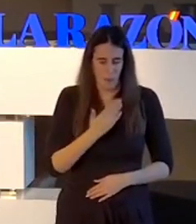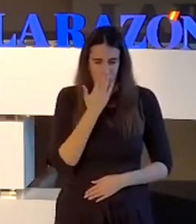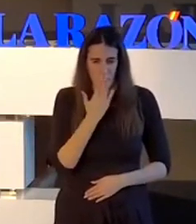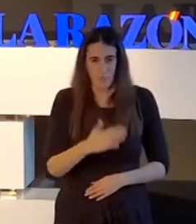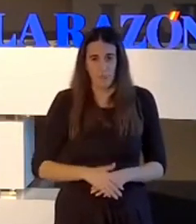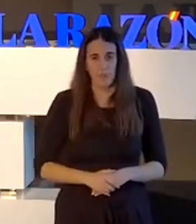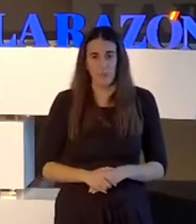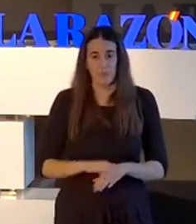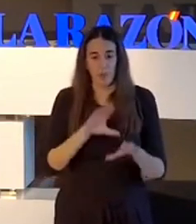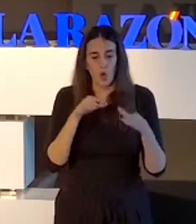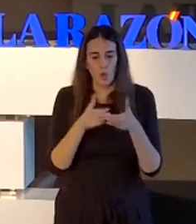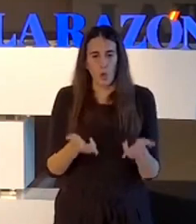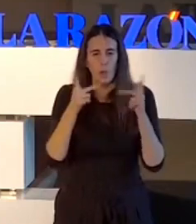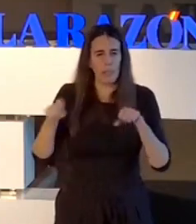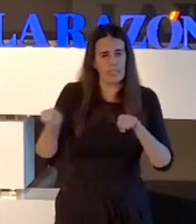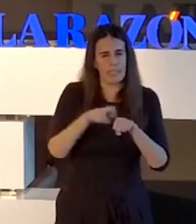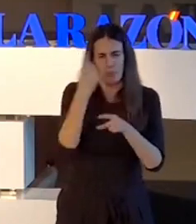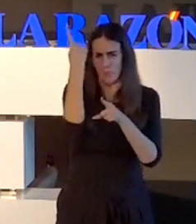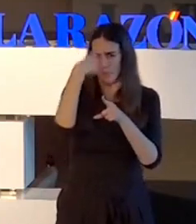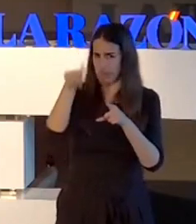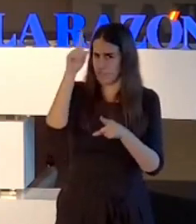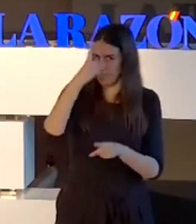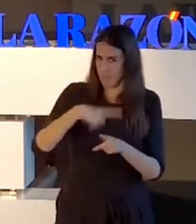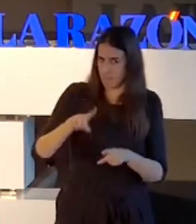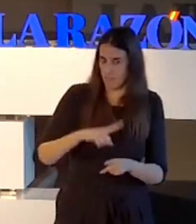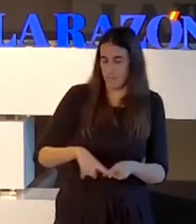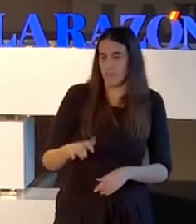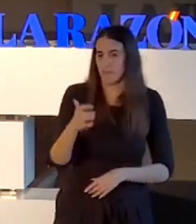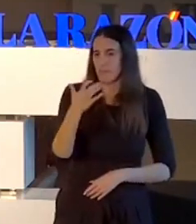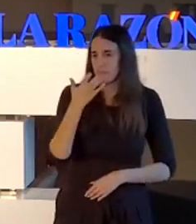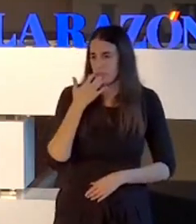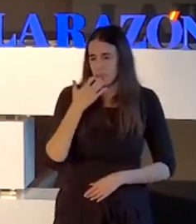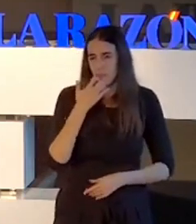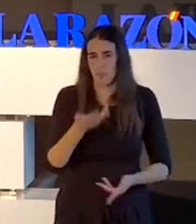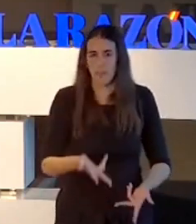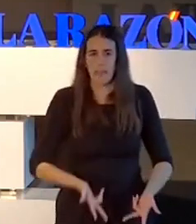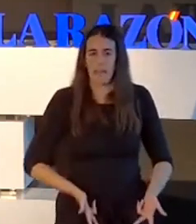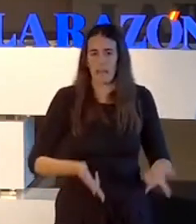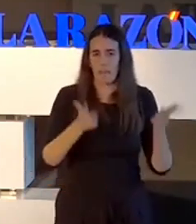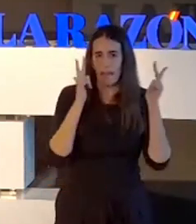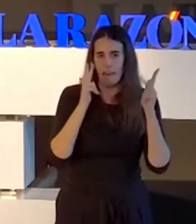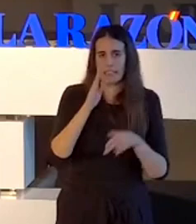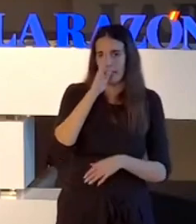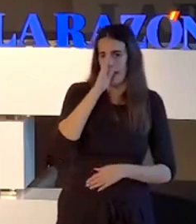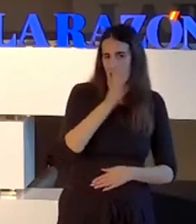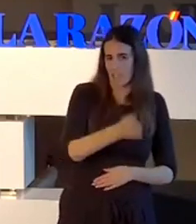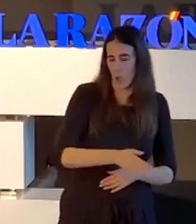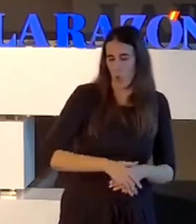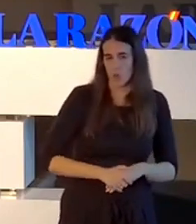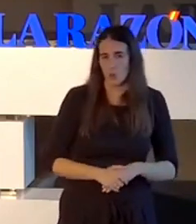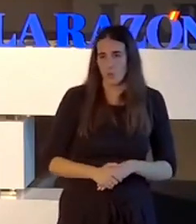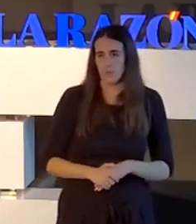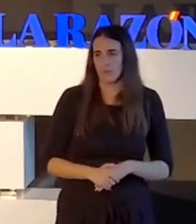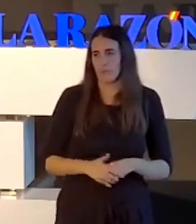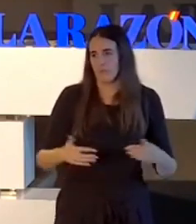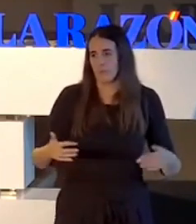los liberales hay distintos tipos de liberales dice tiene los liberales clásicos usted podría